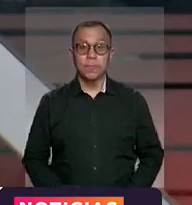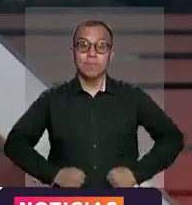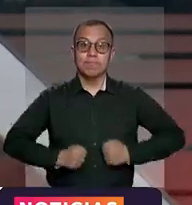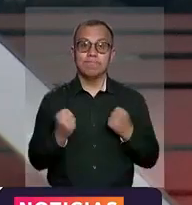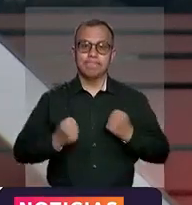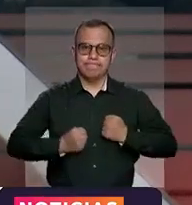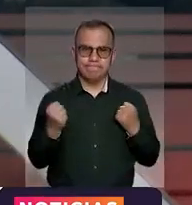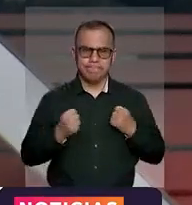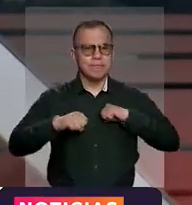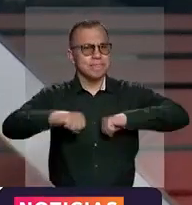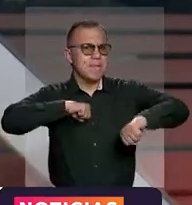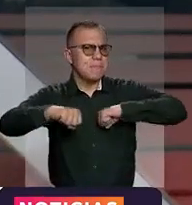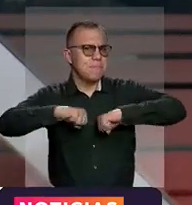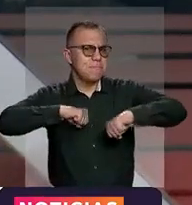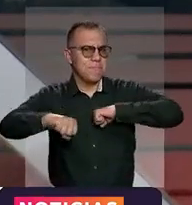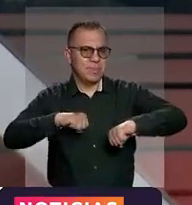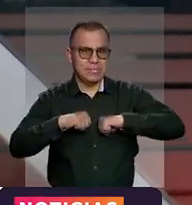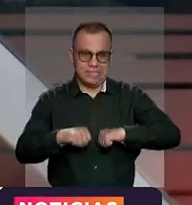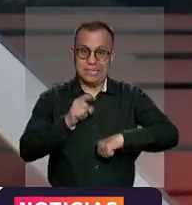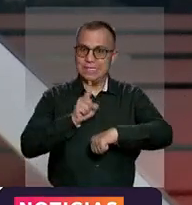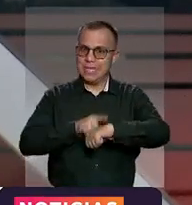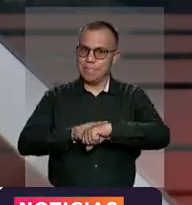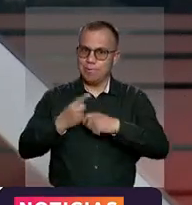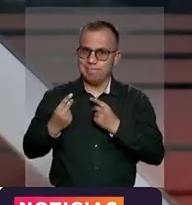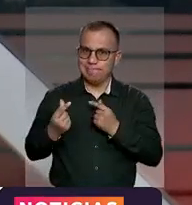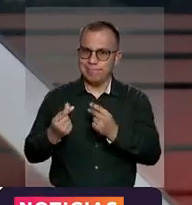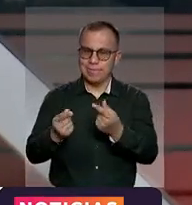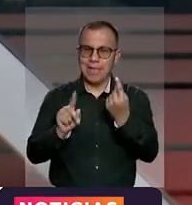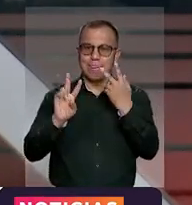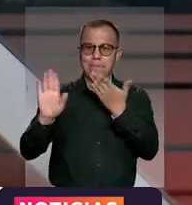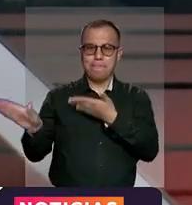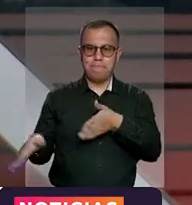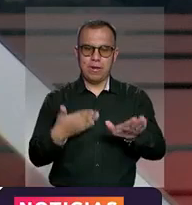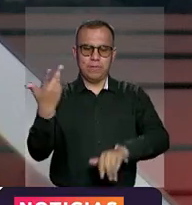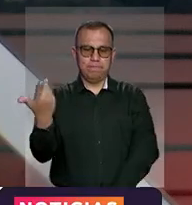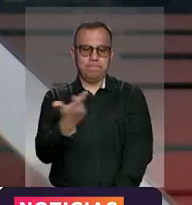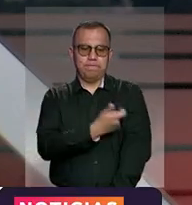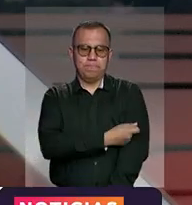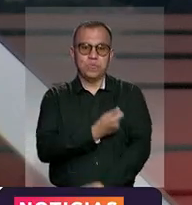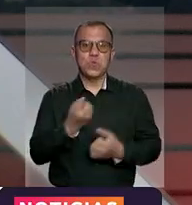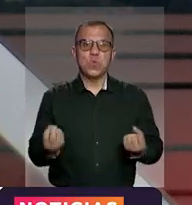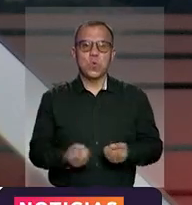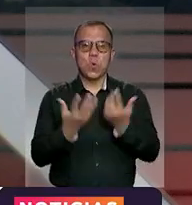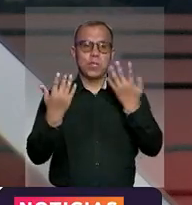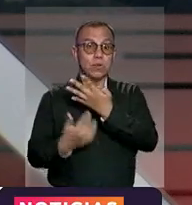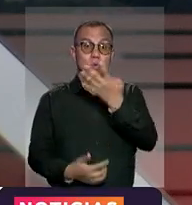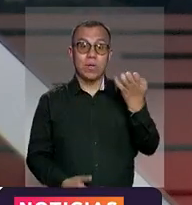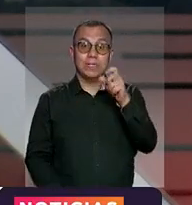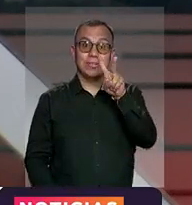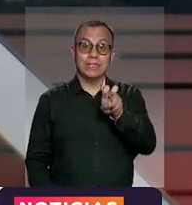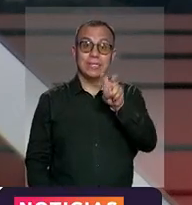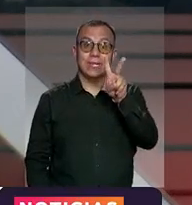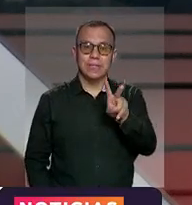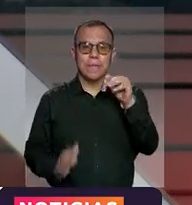Bogotá sigue trabajando contrarreloj en el plan de vacunación. La ciudad alcanzó las